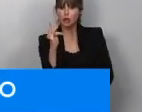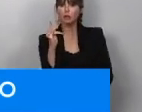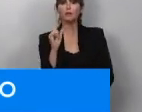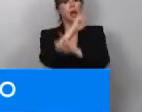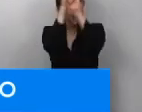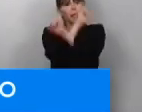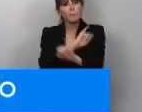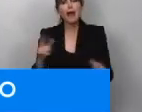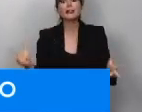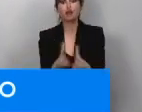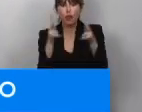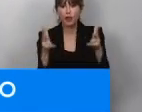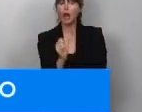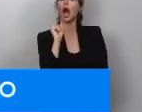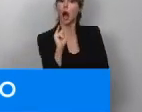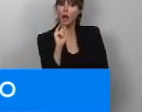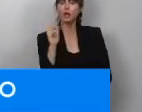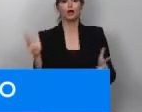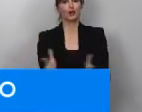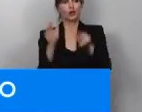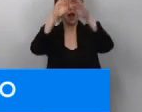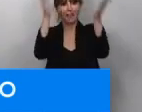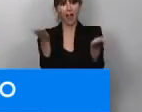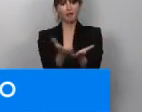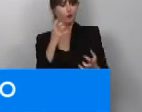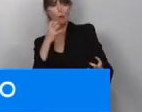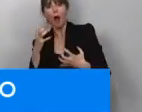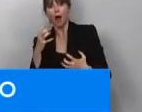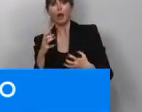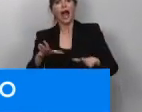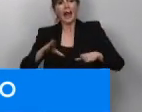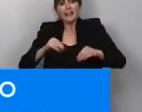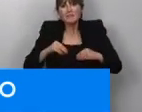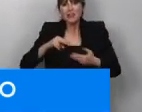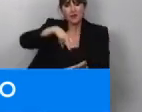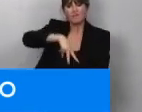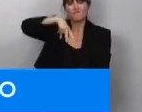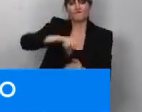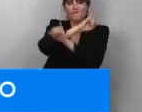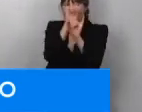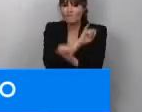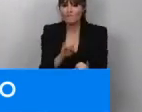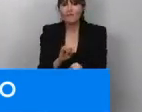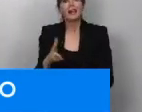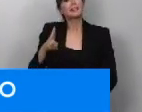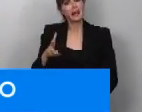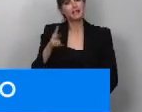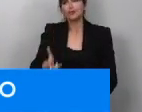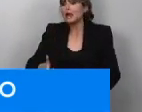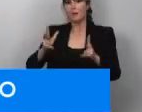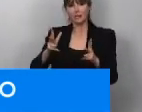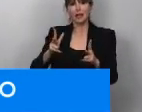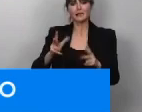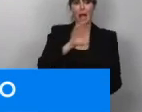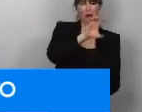Paz social una sociedad que asombró al mundo su aceptación entusiasta de los derechos y las libertades pasando